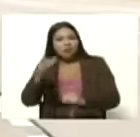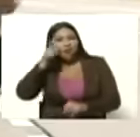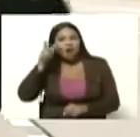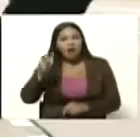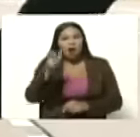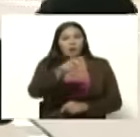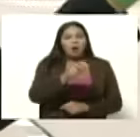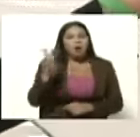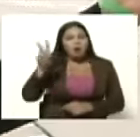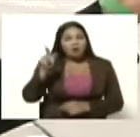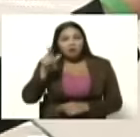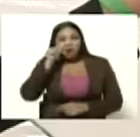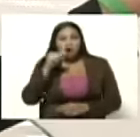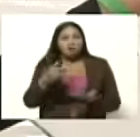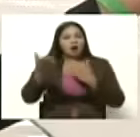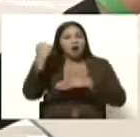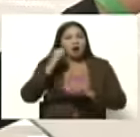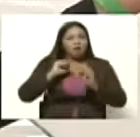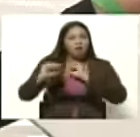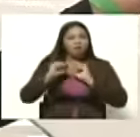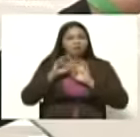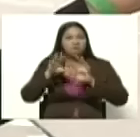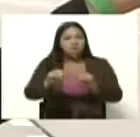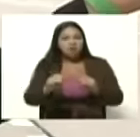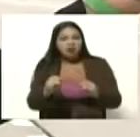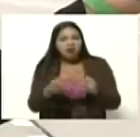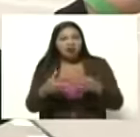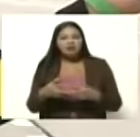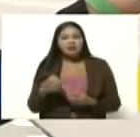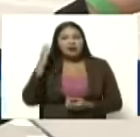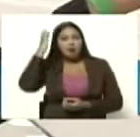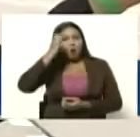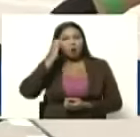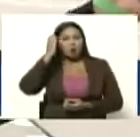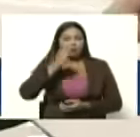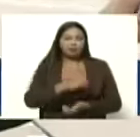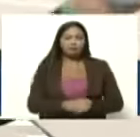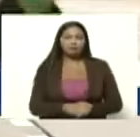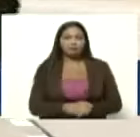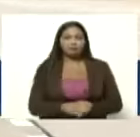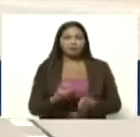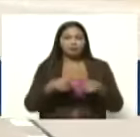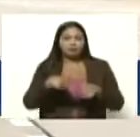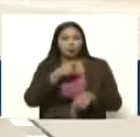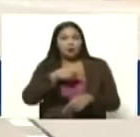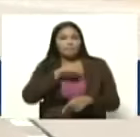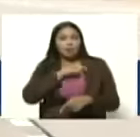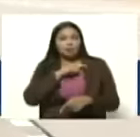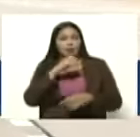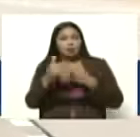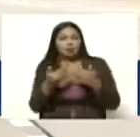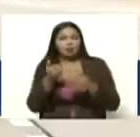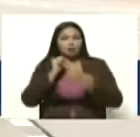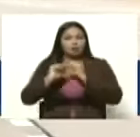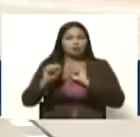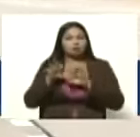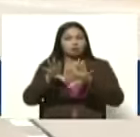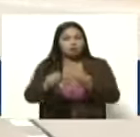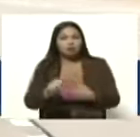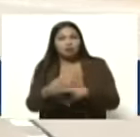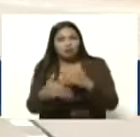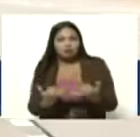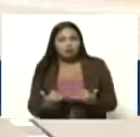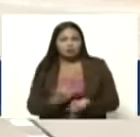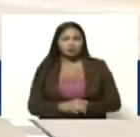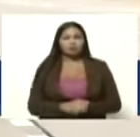venezolano ayer contra el coloniaje europeo y el vasallaje español hoy contra el imperialismo también